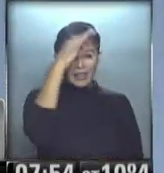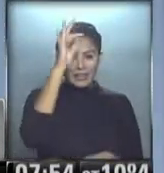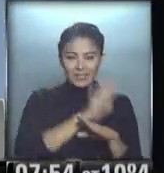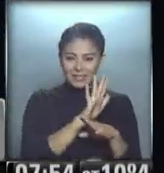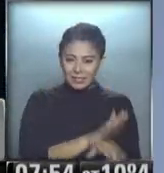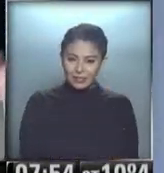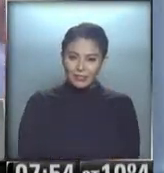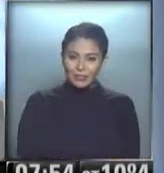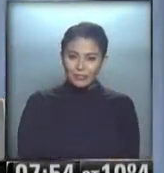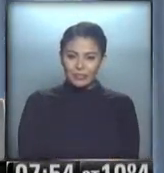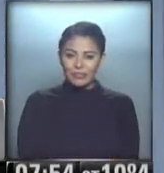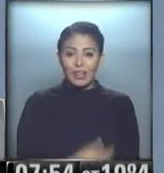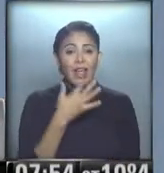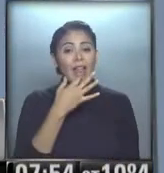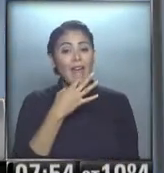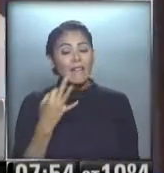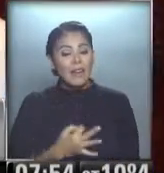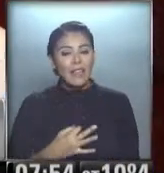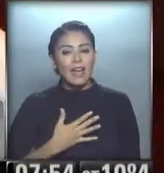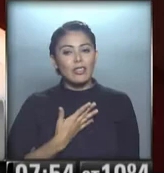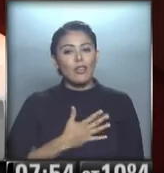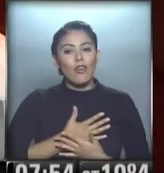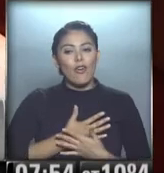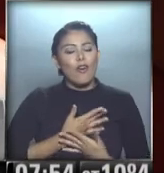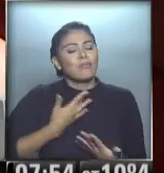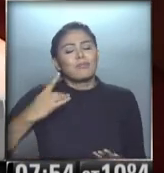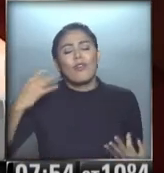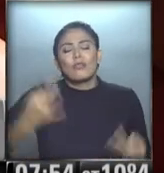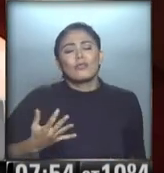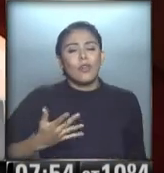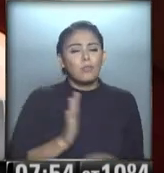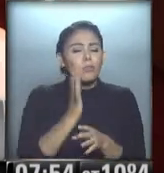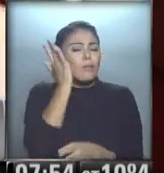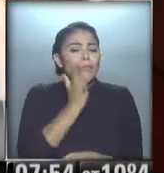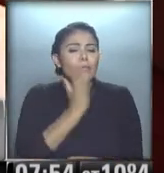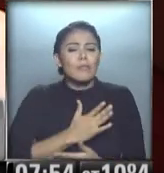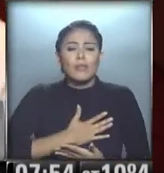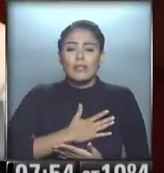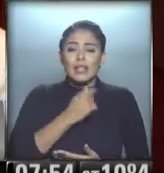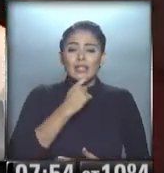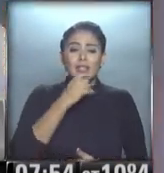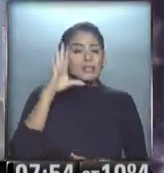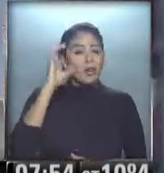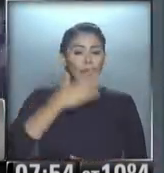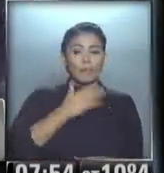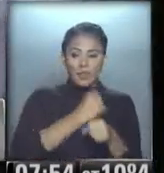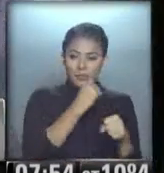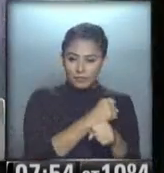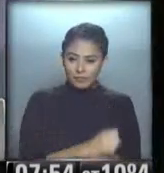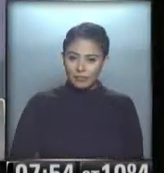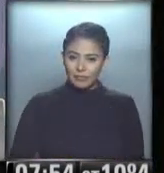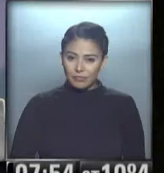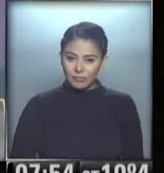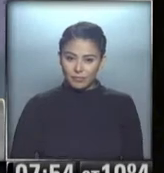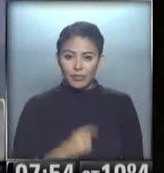Y es un honor, la verdad, es una caricia al alma y al corazón que hayan tenido en cuenta el trabajo, ¿no? Pero este